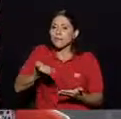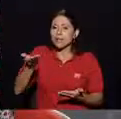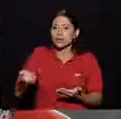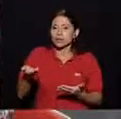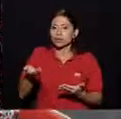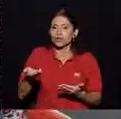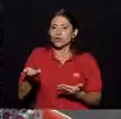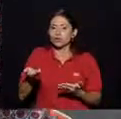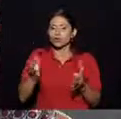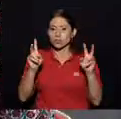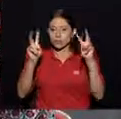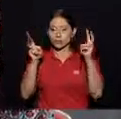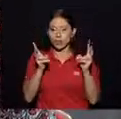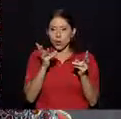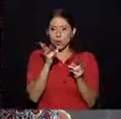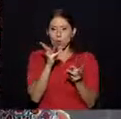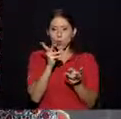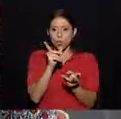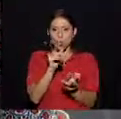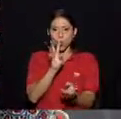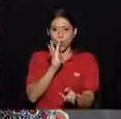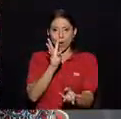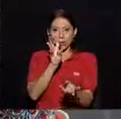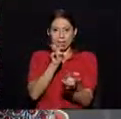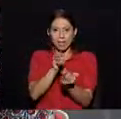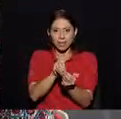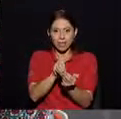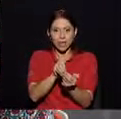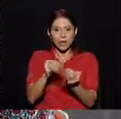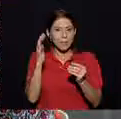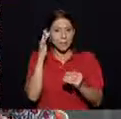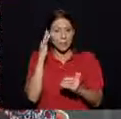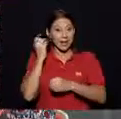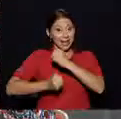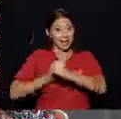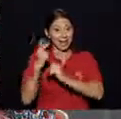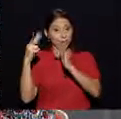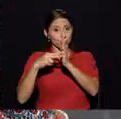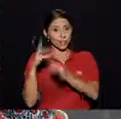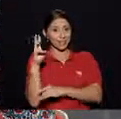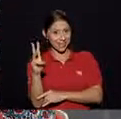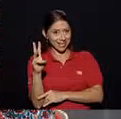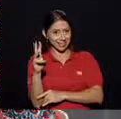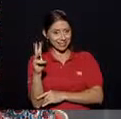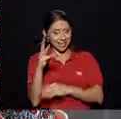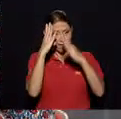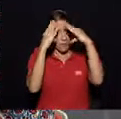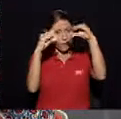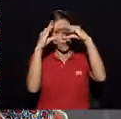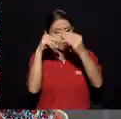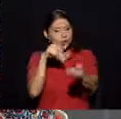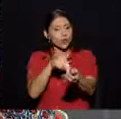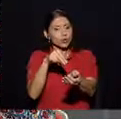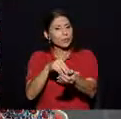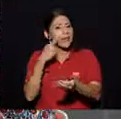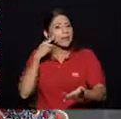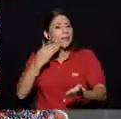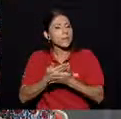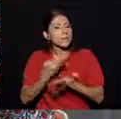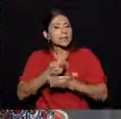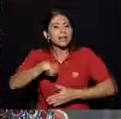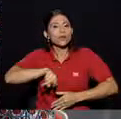carácter cuantitativo que preocupan. En el año 2006, los registros del hospital demuestran que